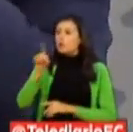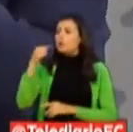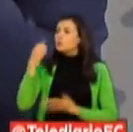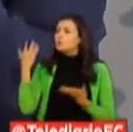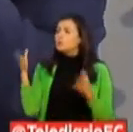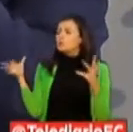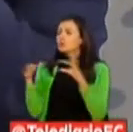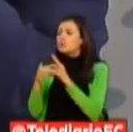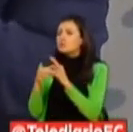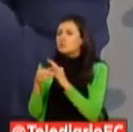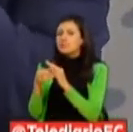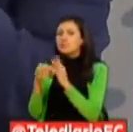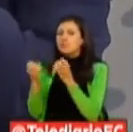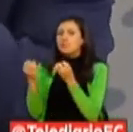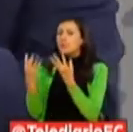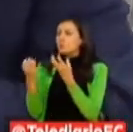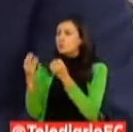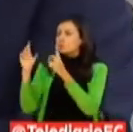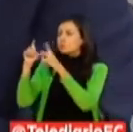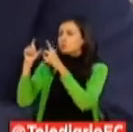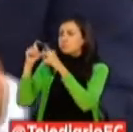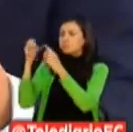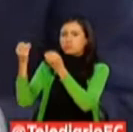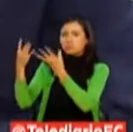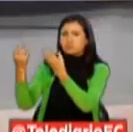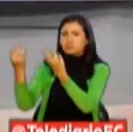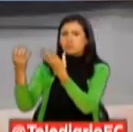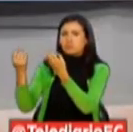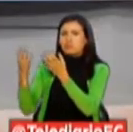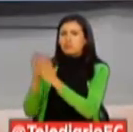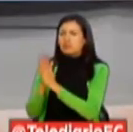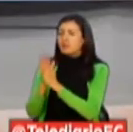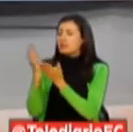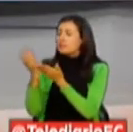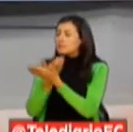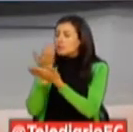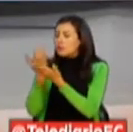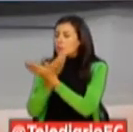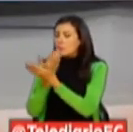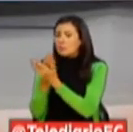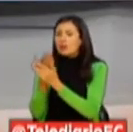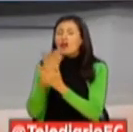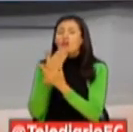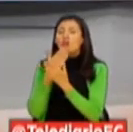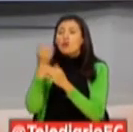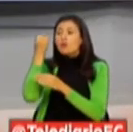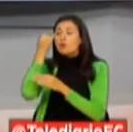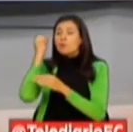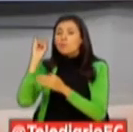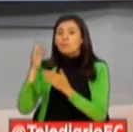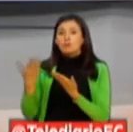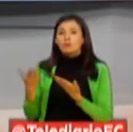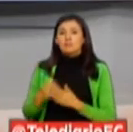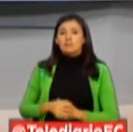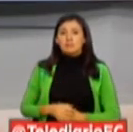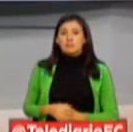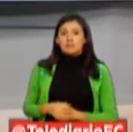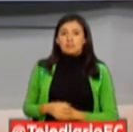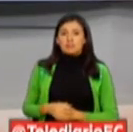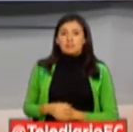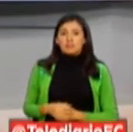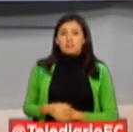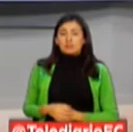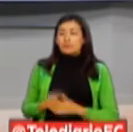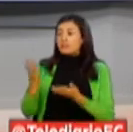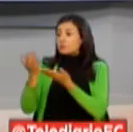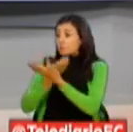acompañado de demasiadas palabras que se dice mucho, pero ¿cómo no hablar tanto? ¿Y cómo no inventar sobre ello también, no? Pero un plato